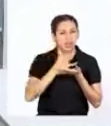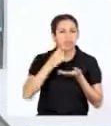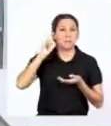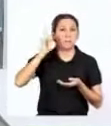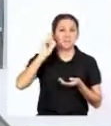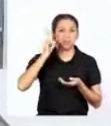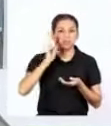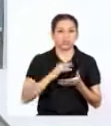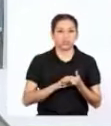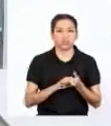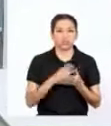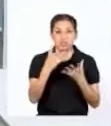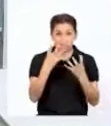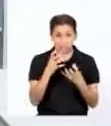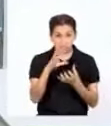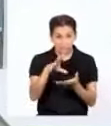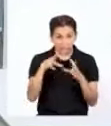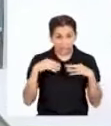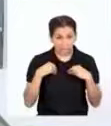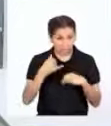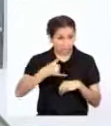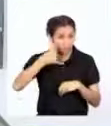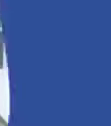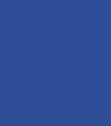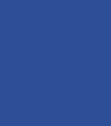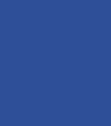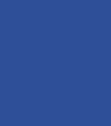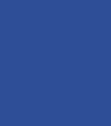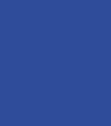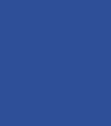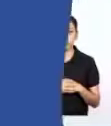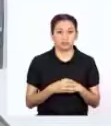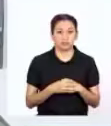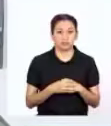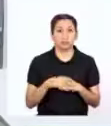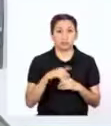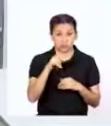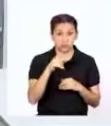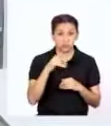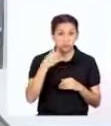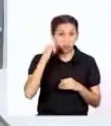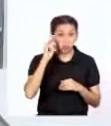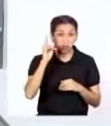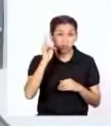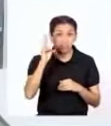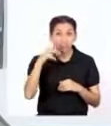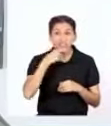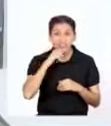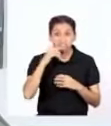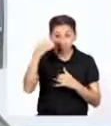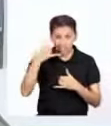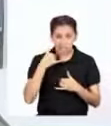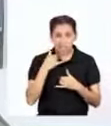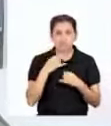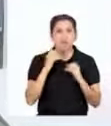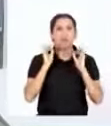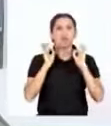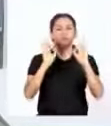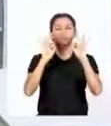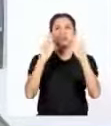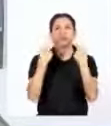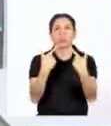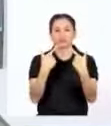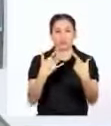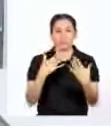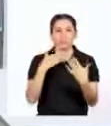de nuestro profesor. ¿Deseas contestar? ¿Nos llama la profesora? Justo en el